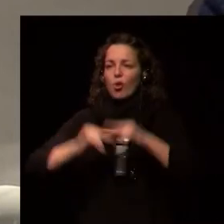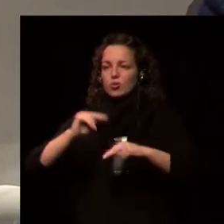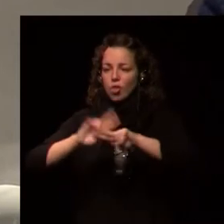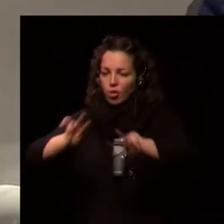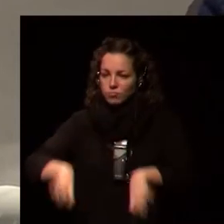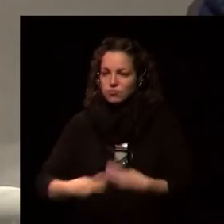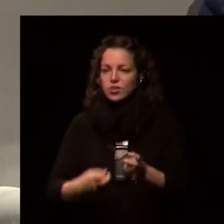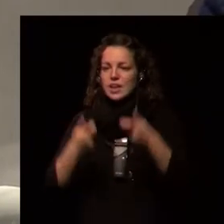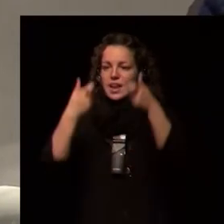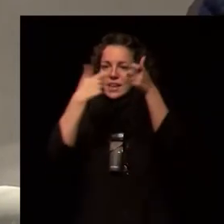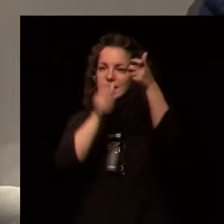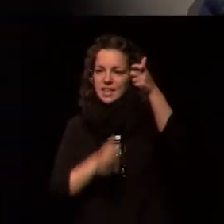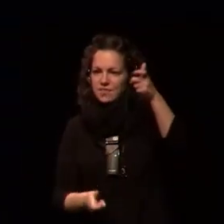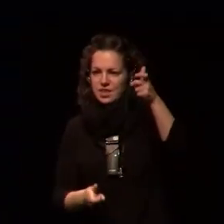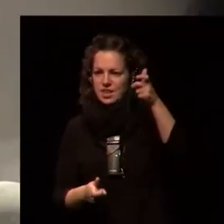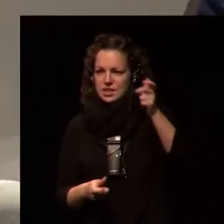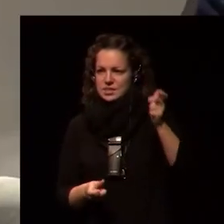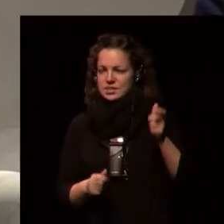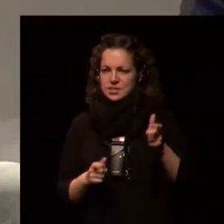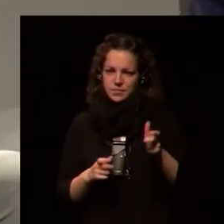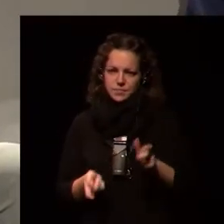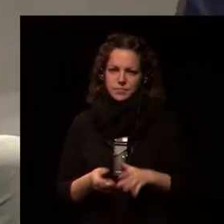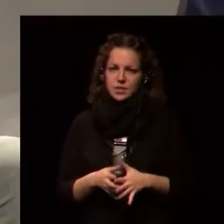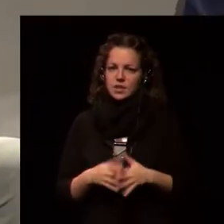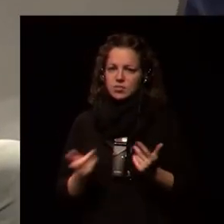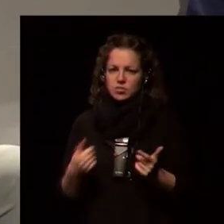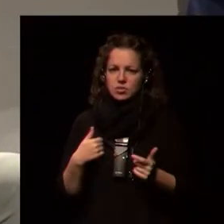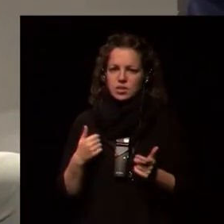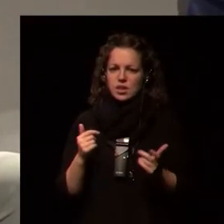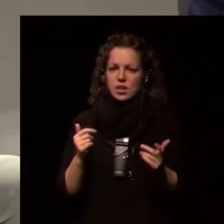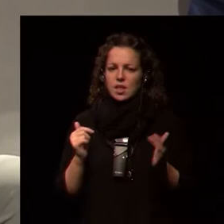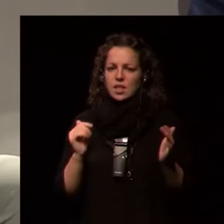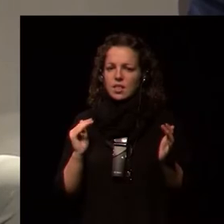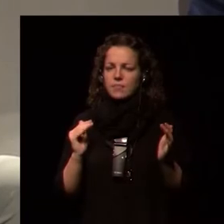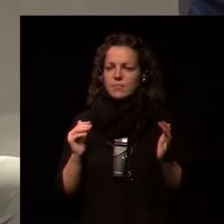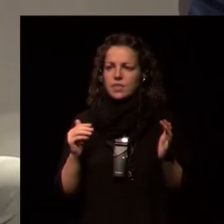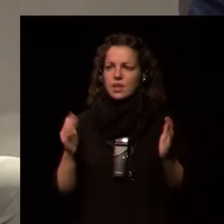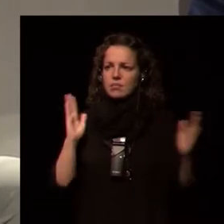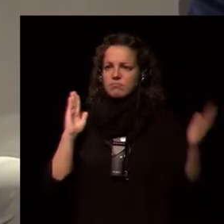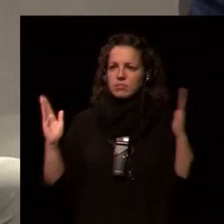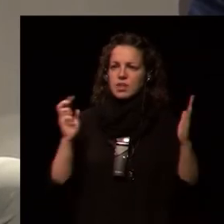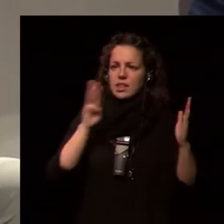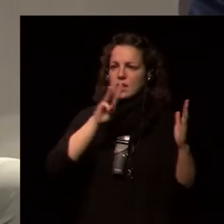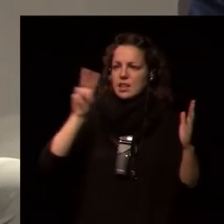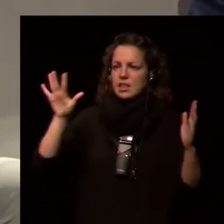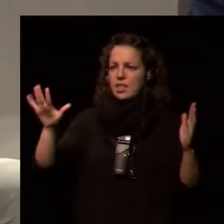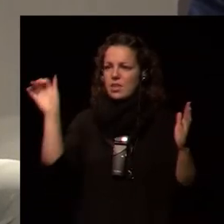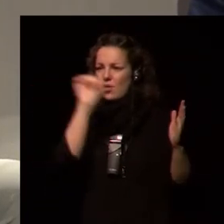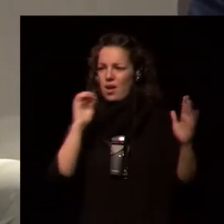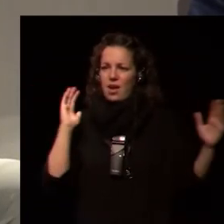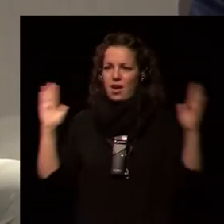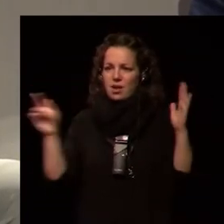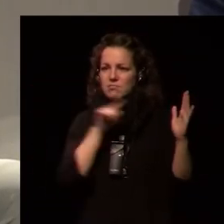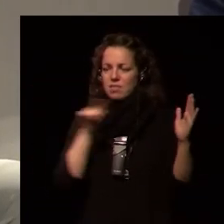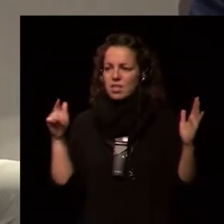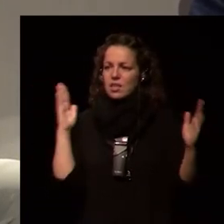diferentes niveles de significación que durante 35 años han